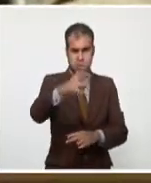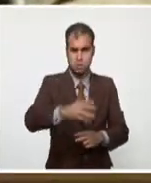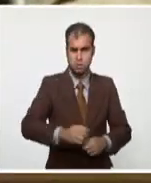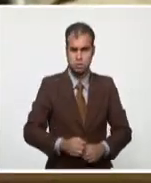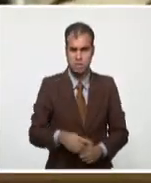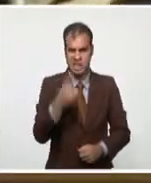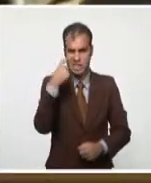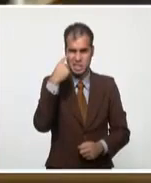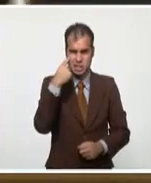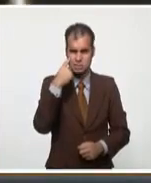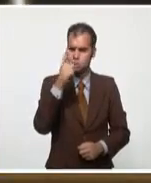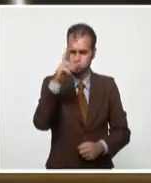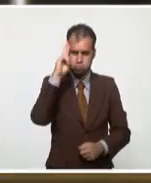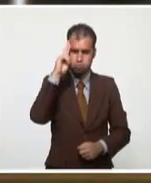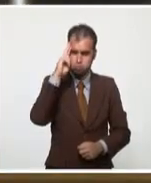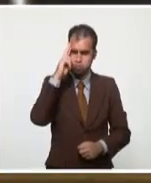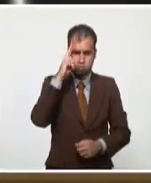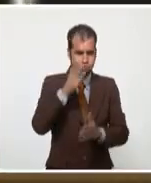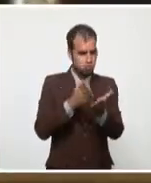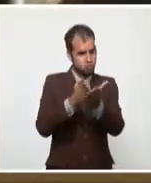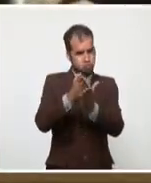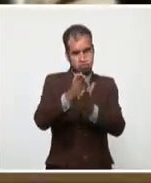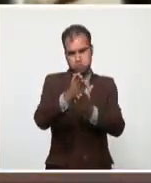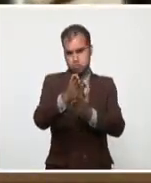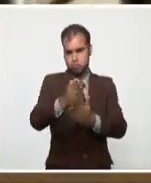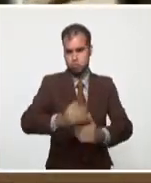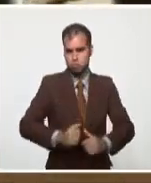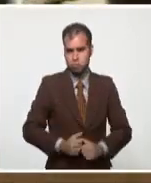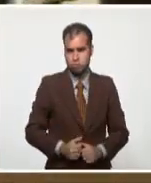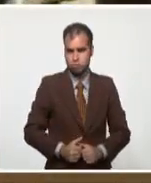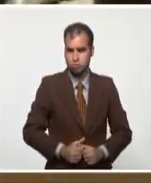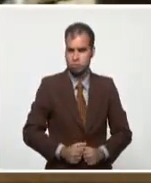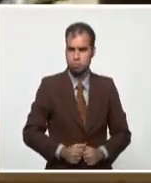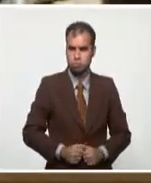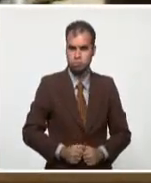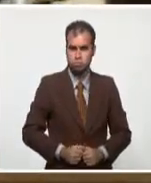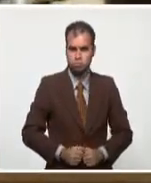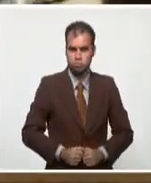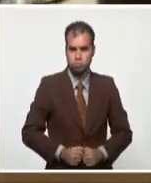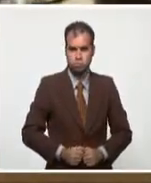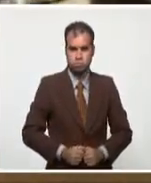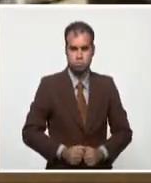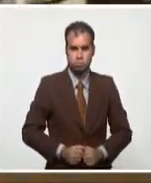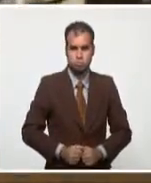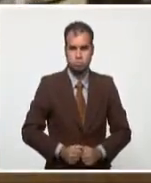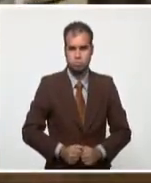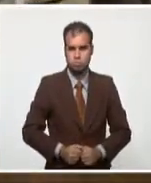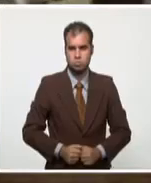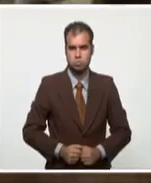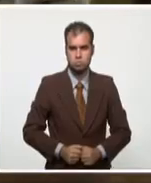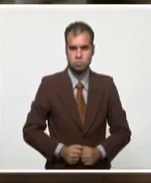su más profunda y perdurable trascendencia.